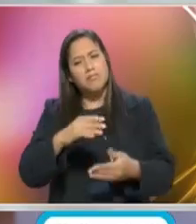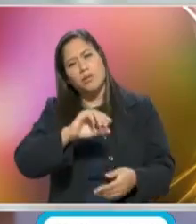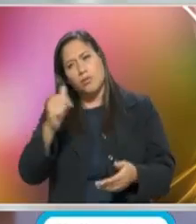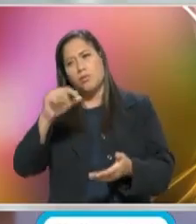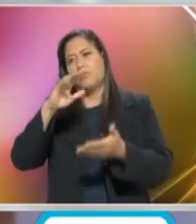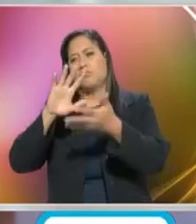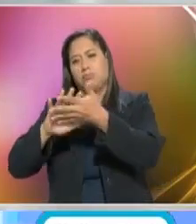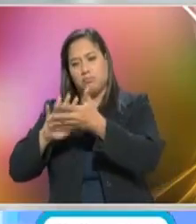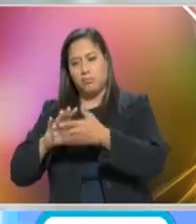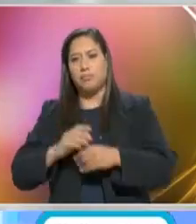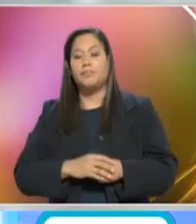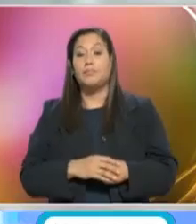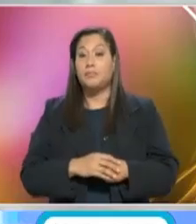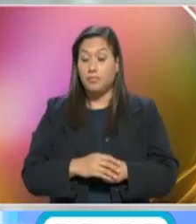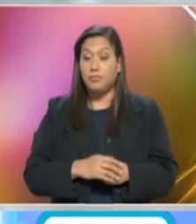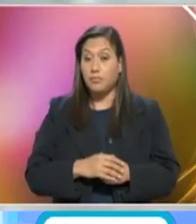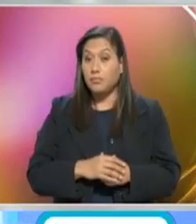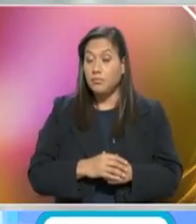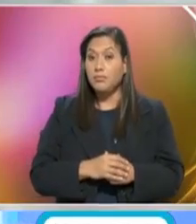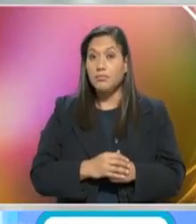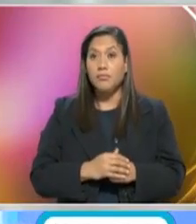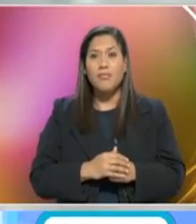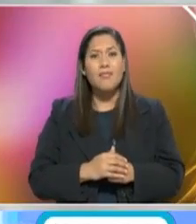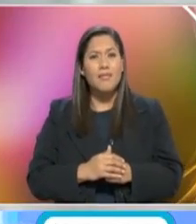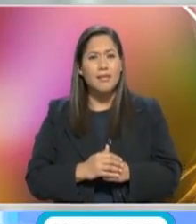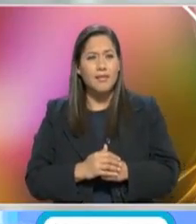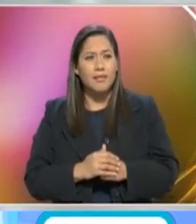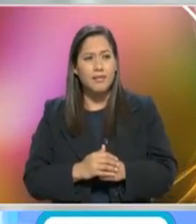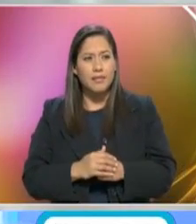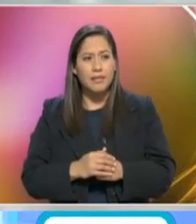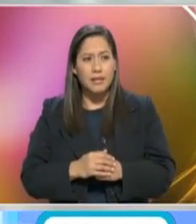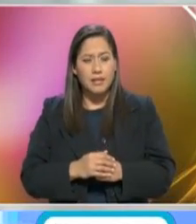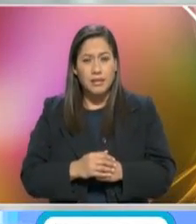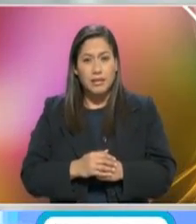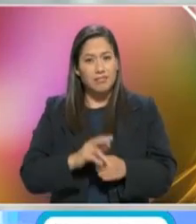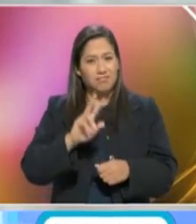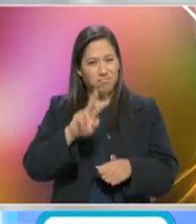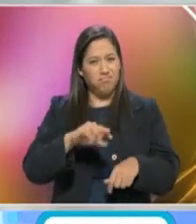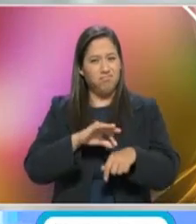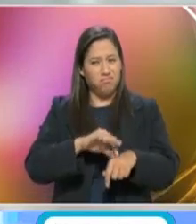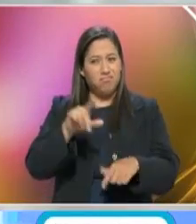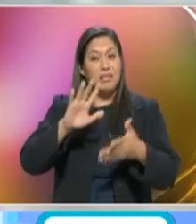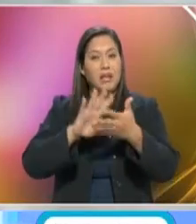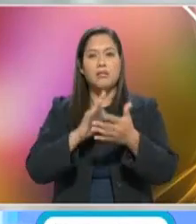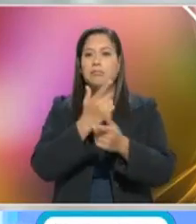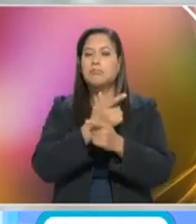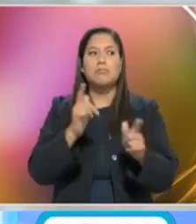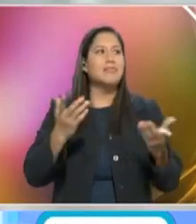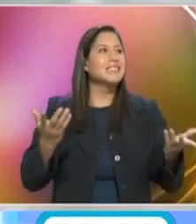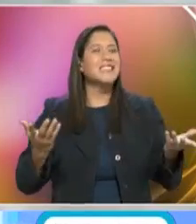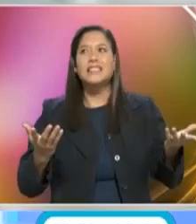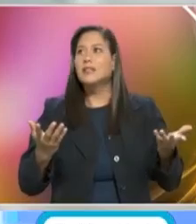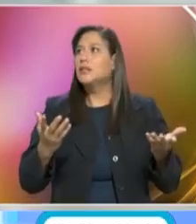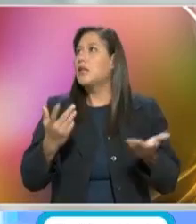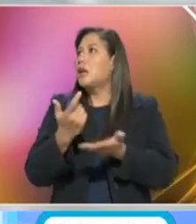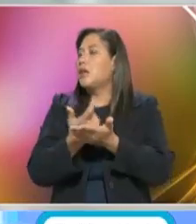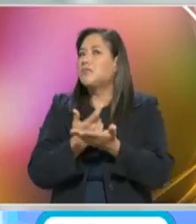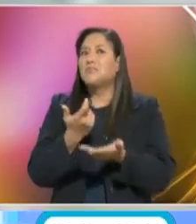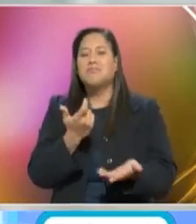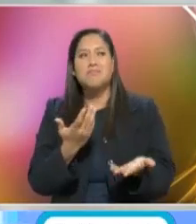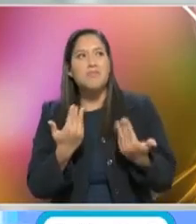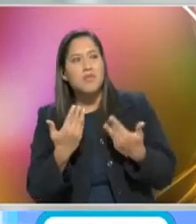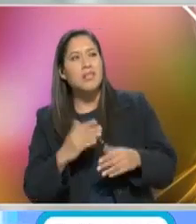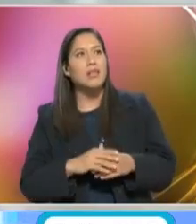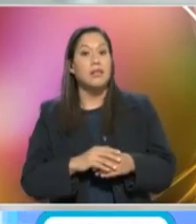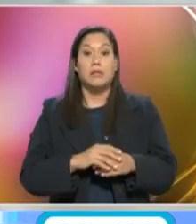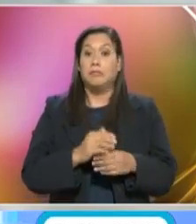es una realidad, ¿no? Porque de verdad salen o egresan de estos centros penitenciarios pues sin ningún apoyo económico, sin